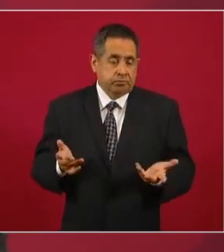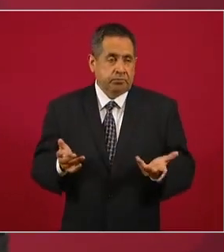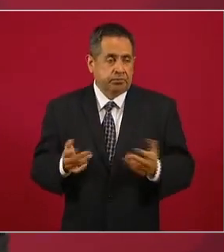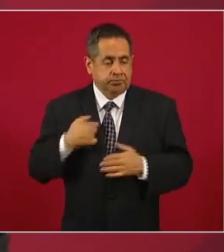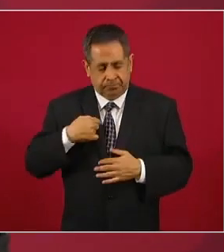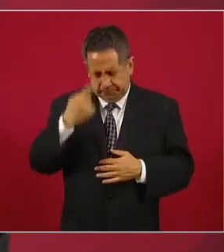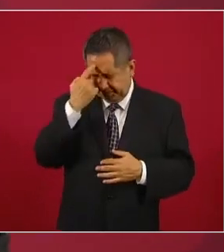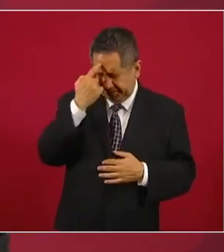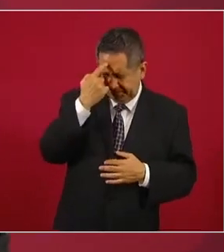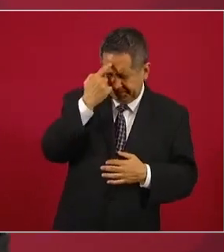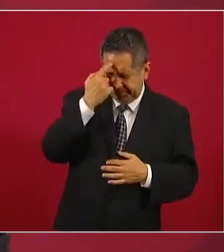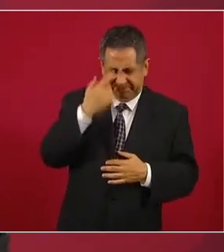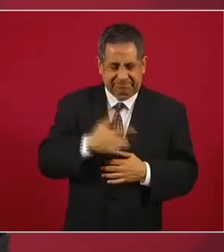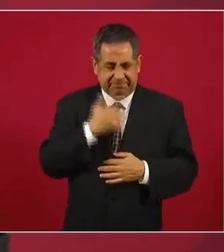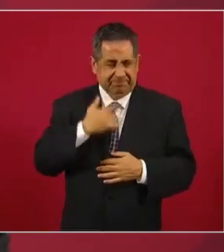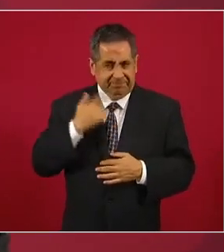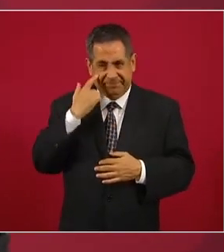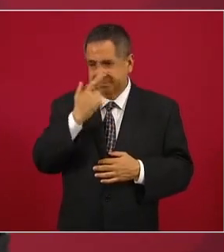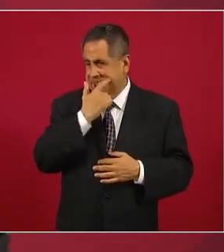consideré